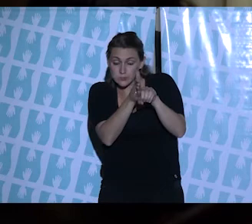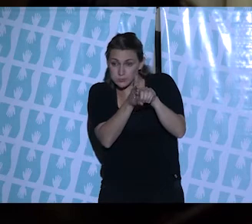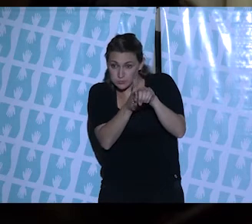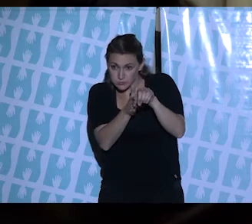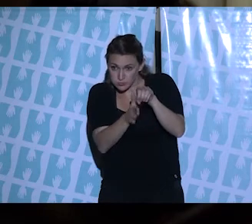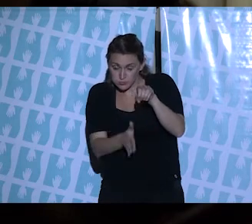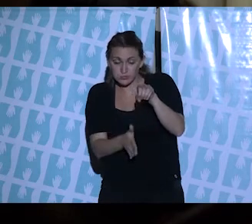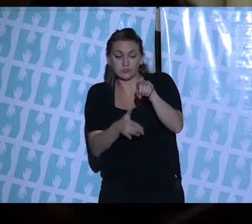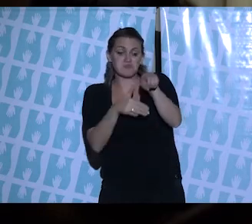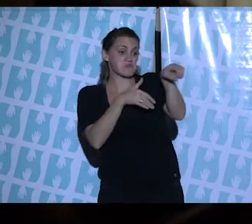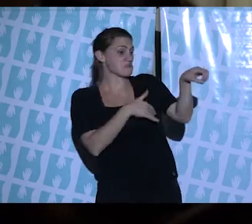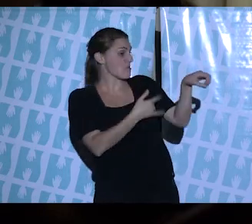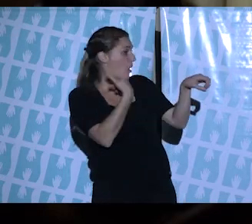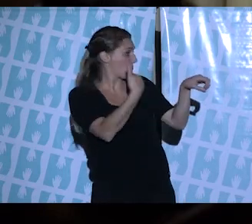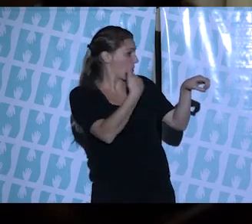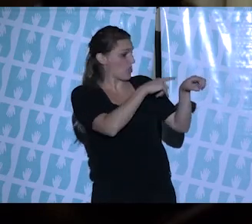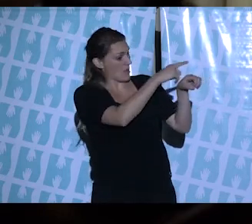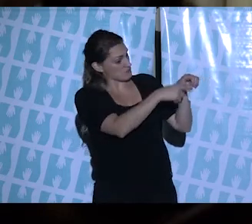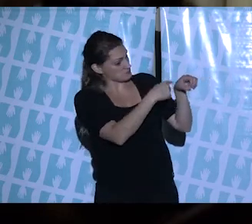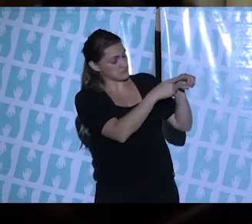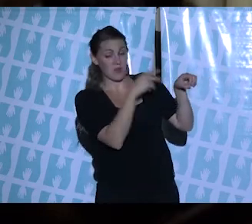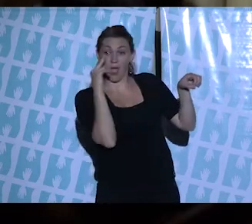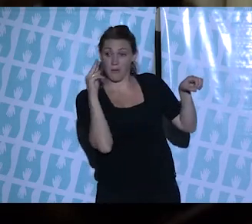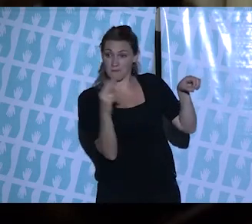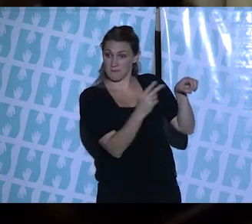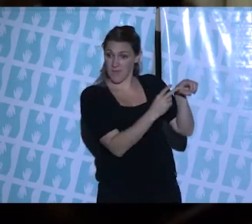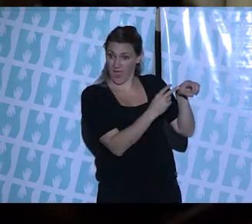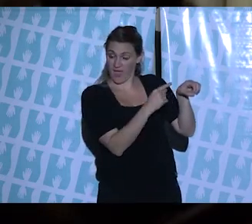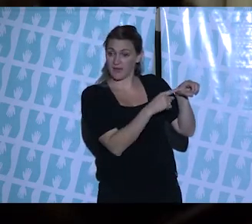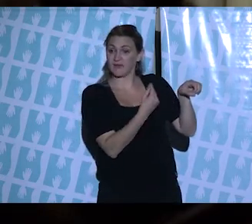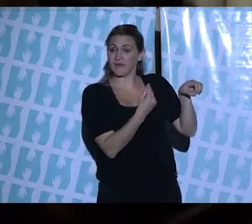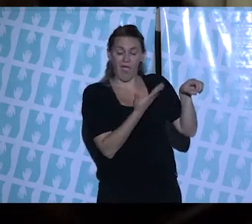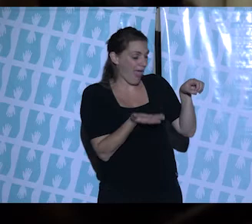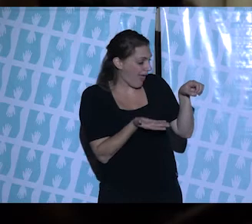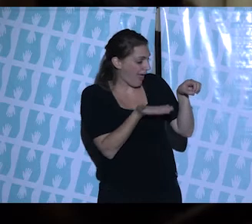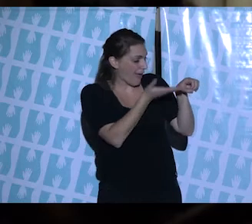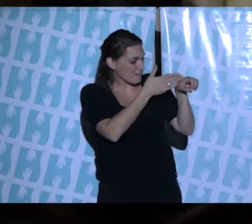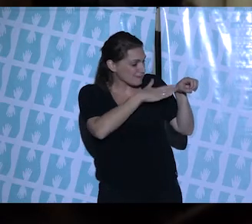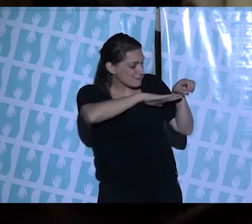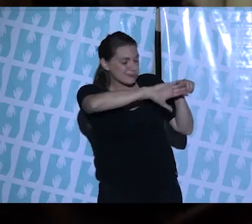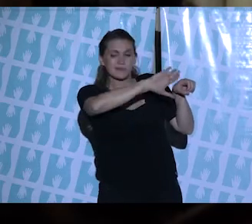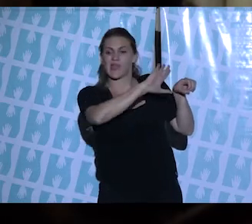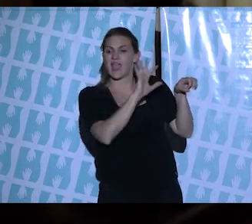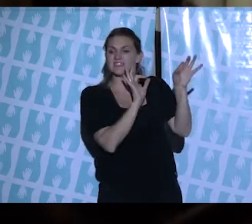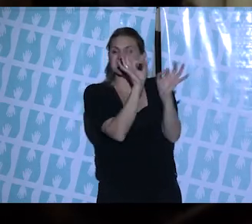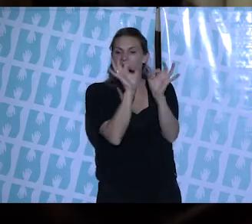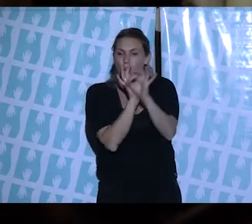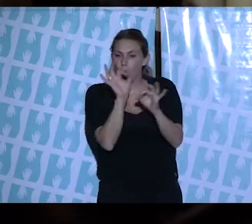intestino, voy a ver que está tapizado de